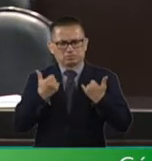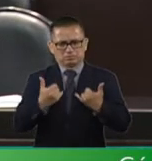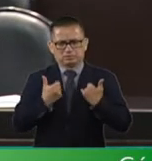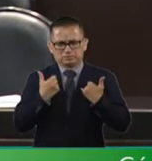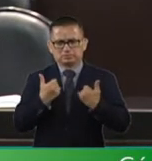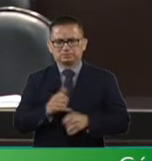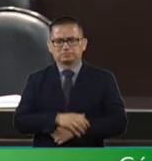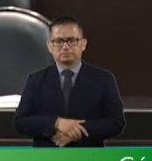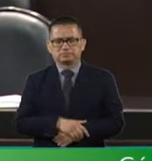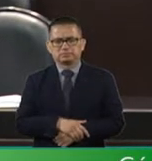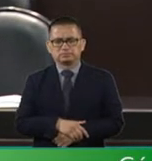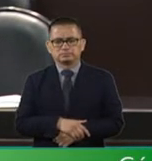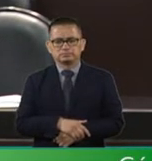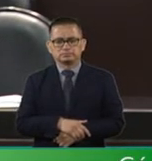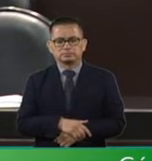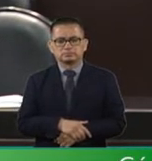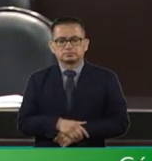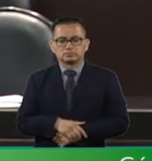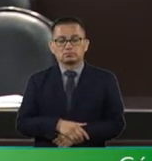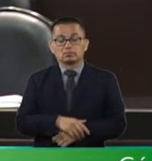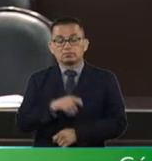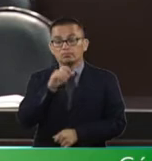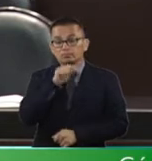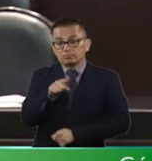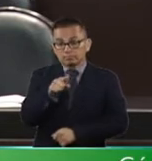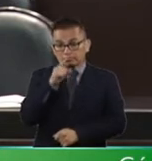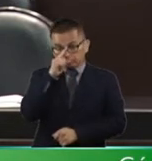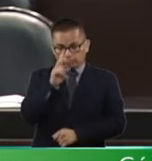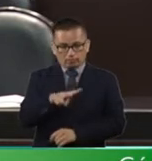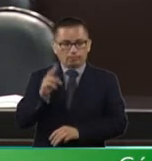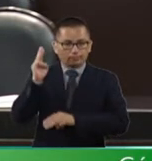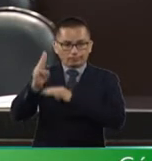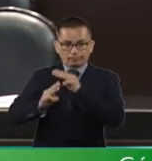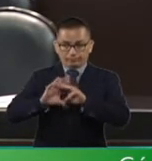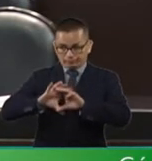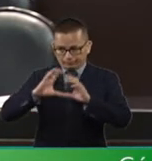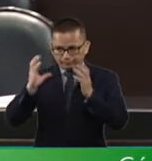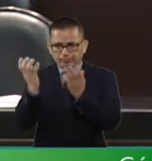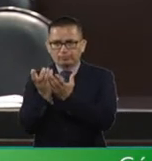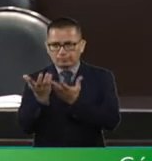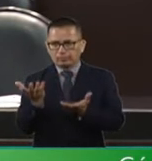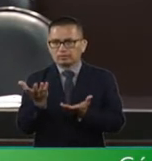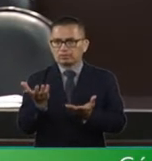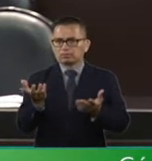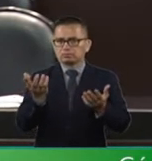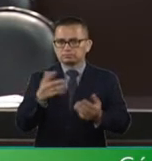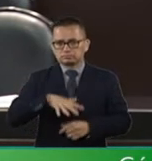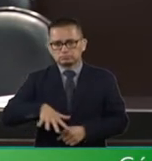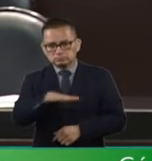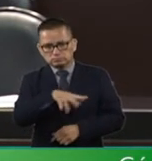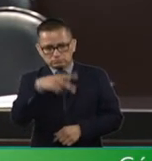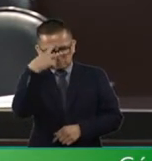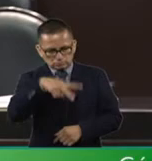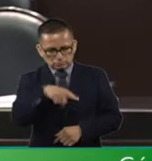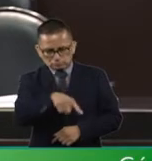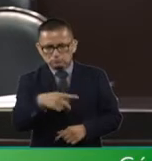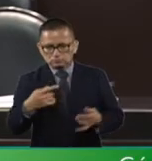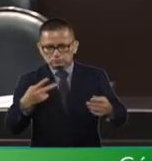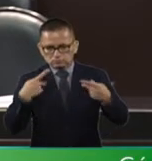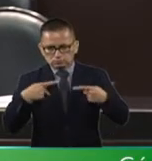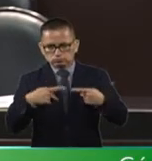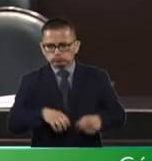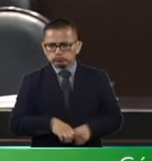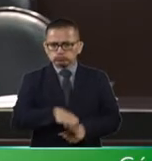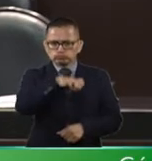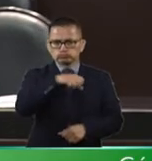eh Y que incluso de manera inédita en el mundo disminuyó la esperanza de vida de las y los mexicanos si un